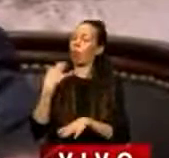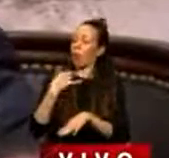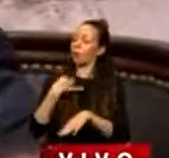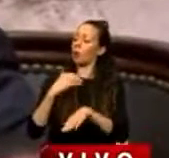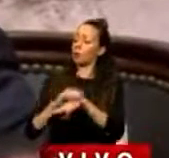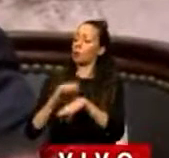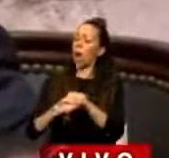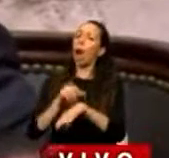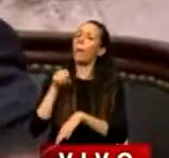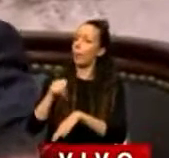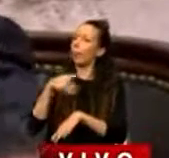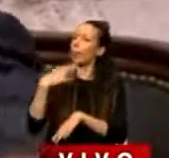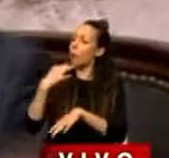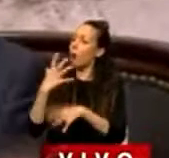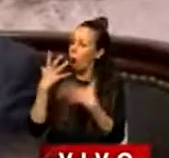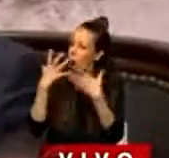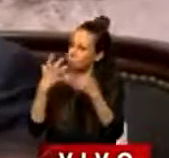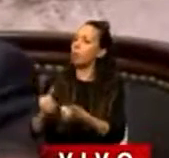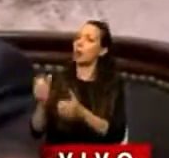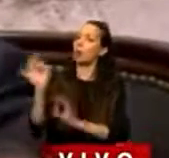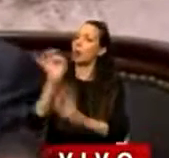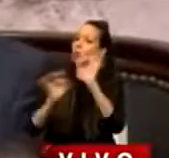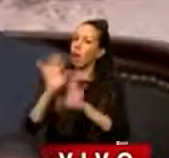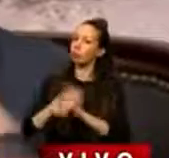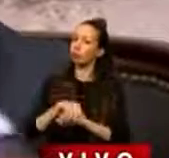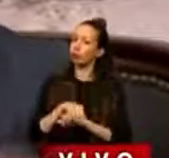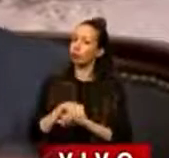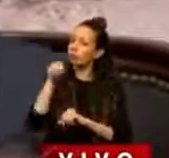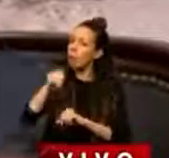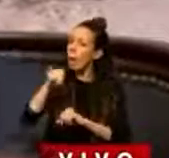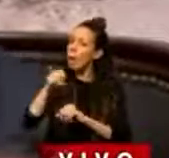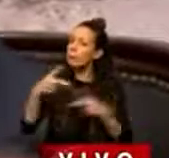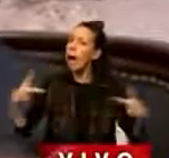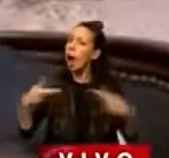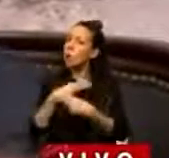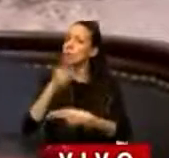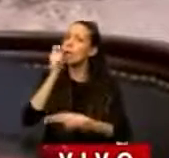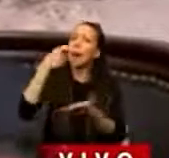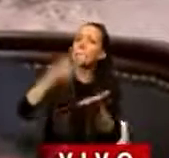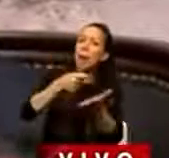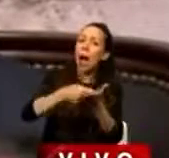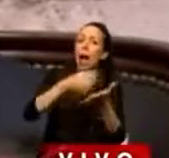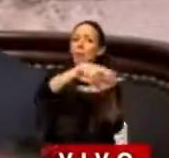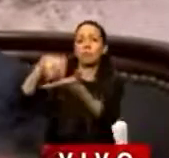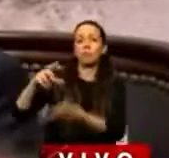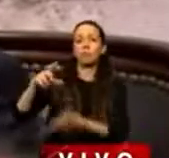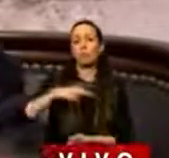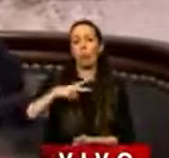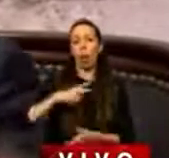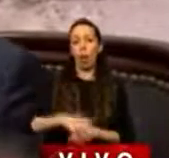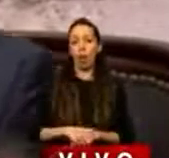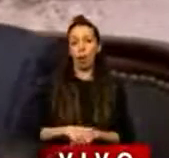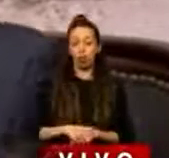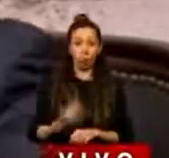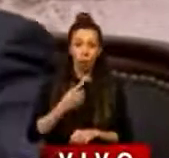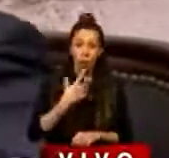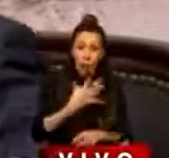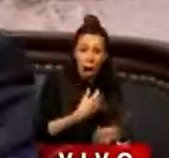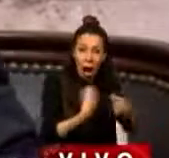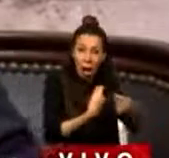aberración y que el ajuste lo pague el sector privado mientras que la joda de la política sigue porque aumenta el gasto público en términos